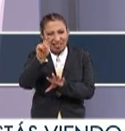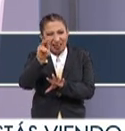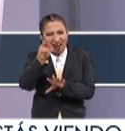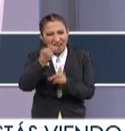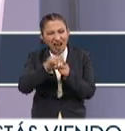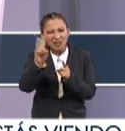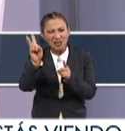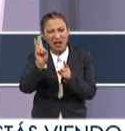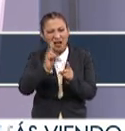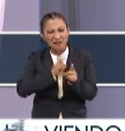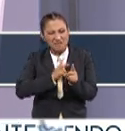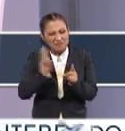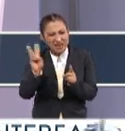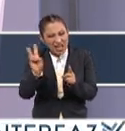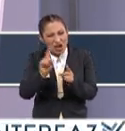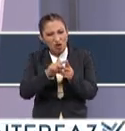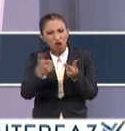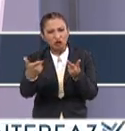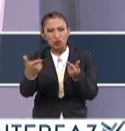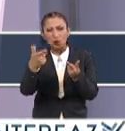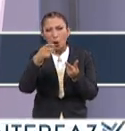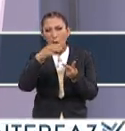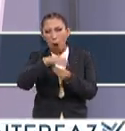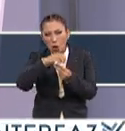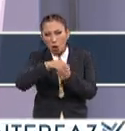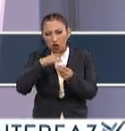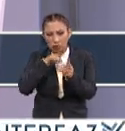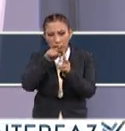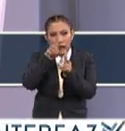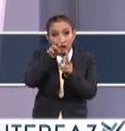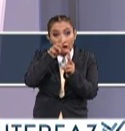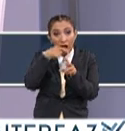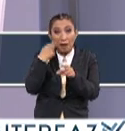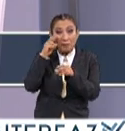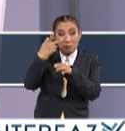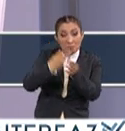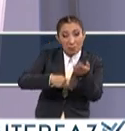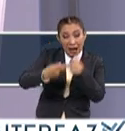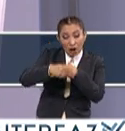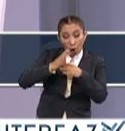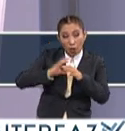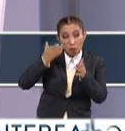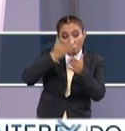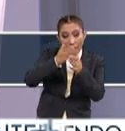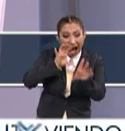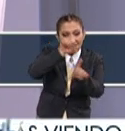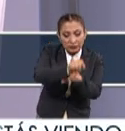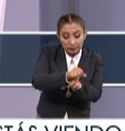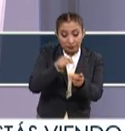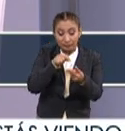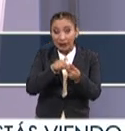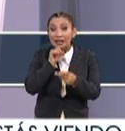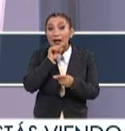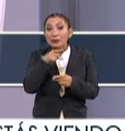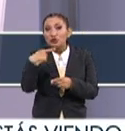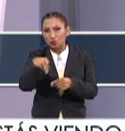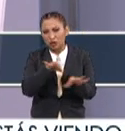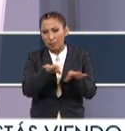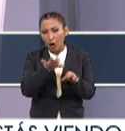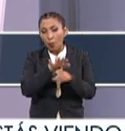bacterias, virus, hongos, etcétera, cosas que nos amenazan. Pero por otro lado, también tienen como